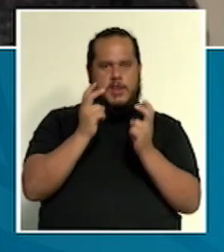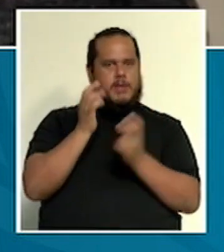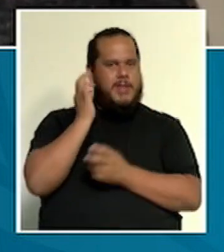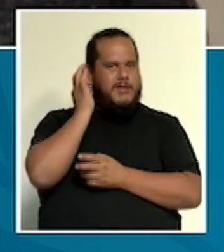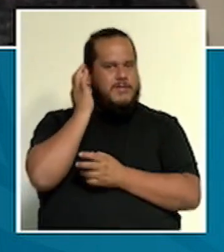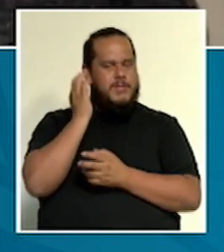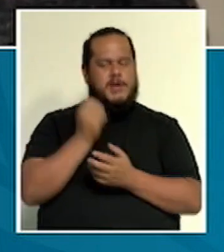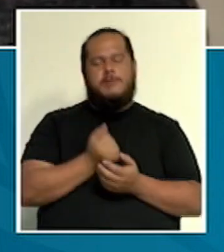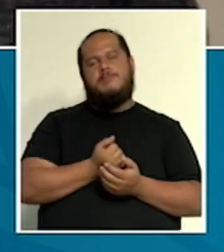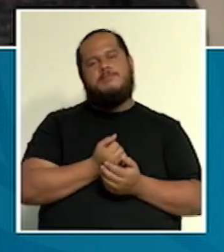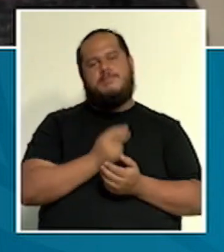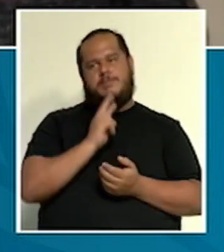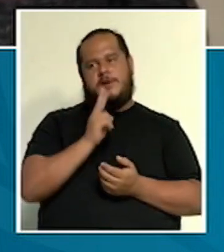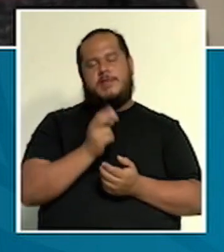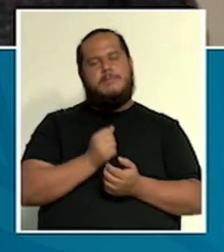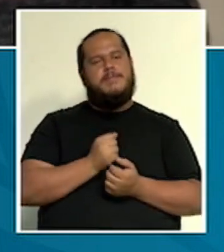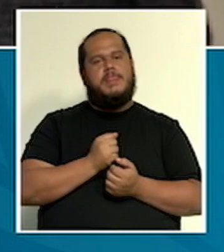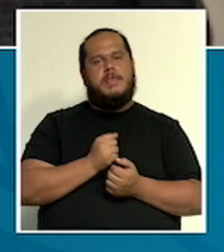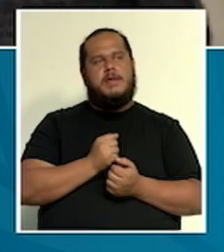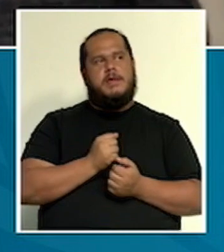femenino, ¿verdad?